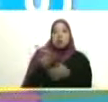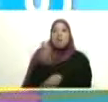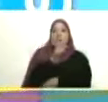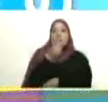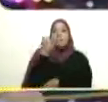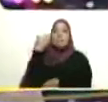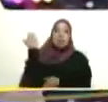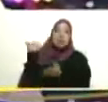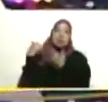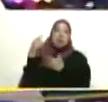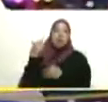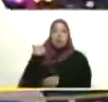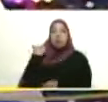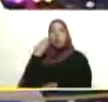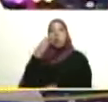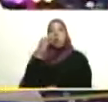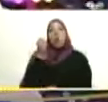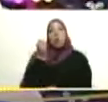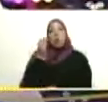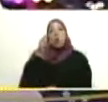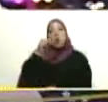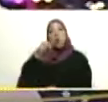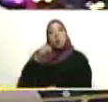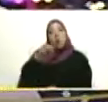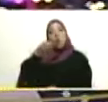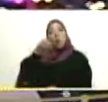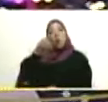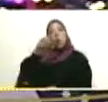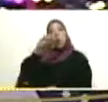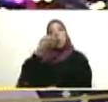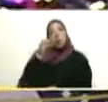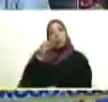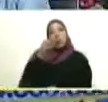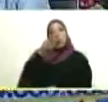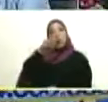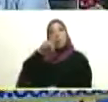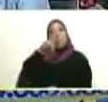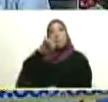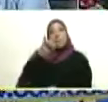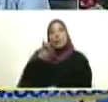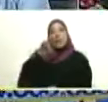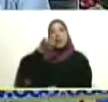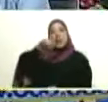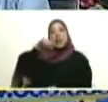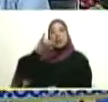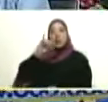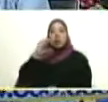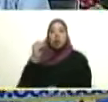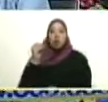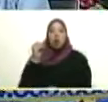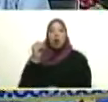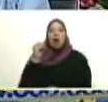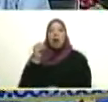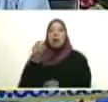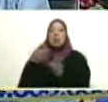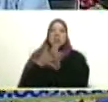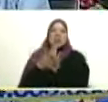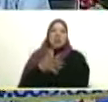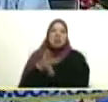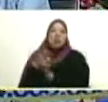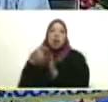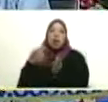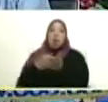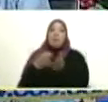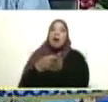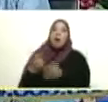generación se llamaba condominio. Correcto, me comandante. Es algo como lo que cobran los condominios. Correcto, entonces Esa mensualidad... ¿Y la gente lo paga? Lo paga, sí,